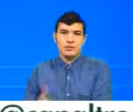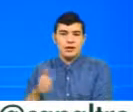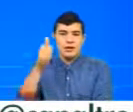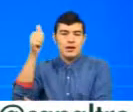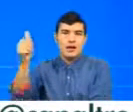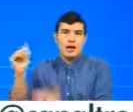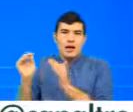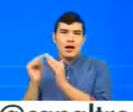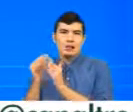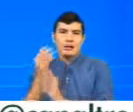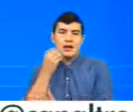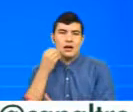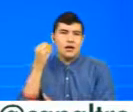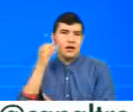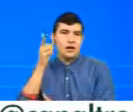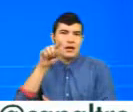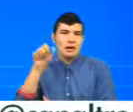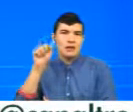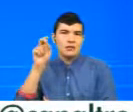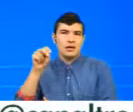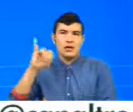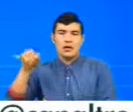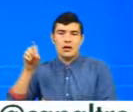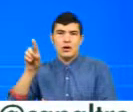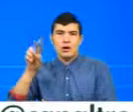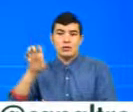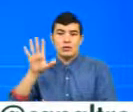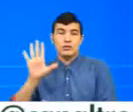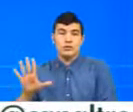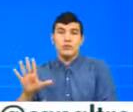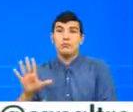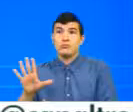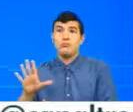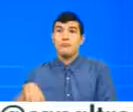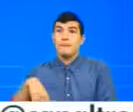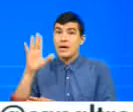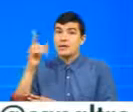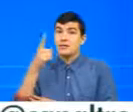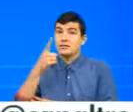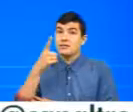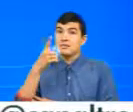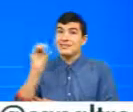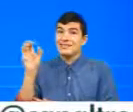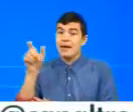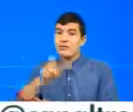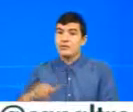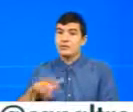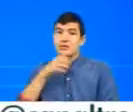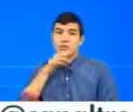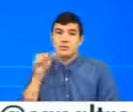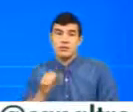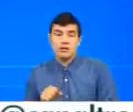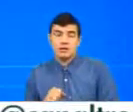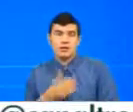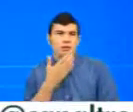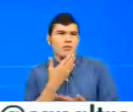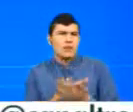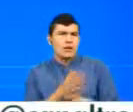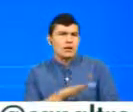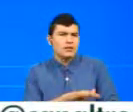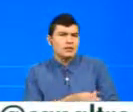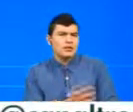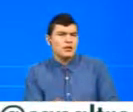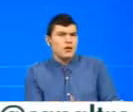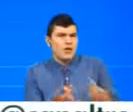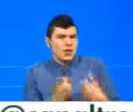de pamplona más ayudas técnicas este hogar atiende a más de 100 adultos mayores dolly buenas tardes y sobre las